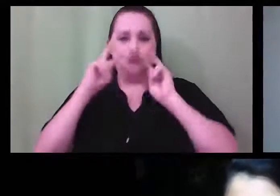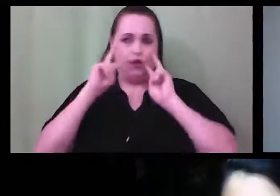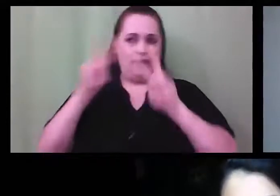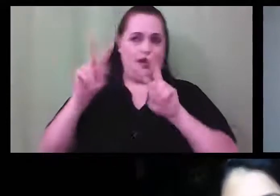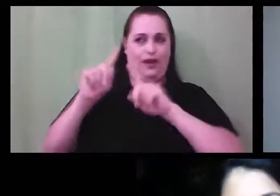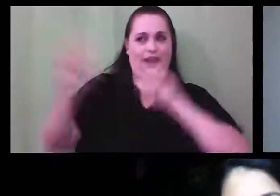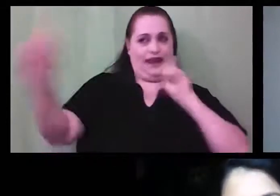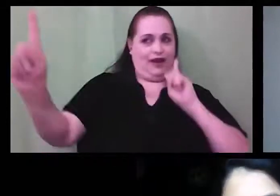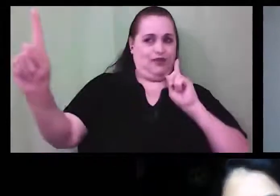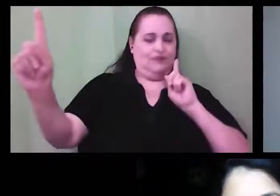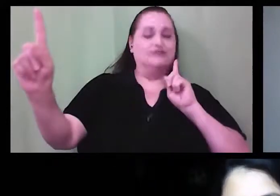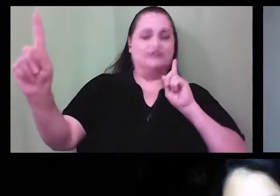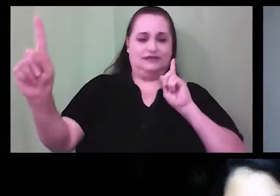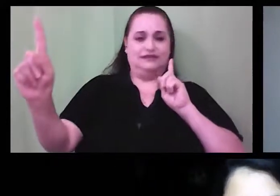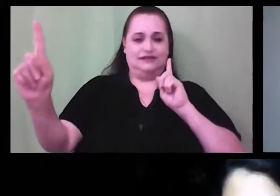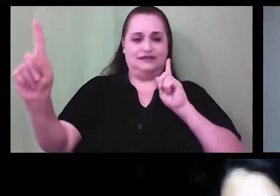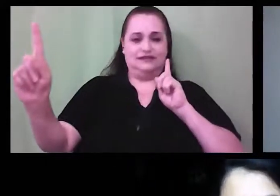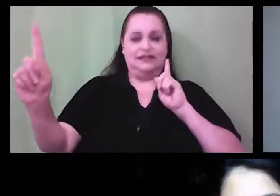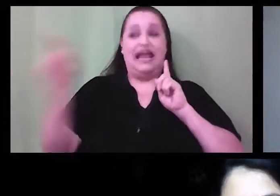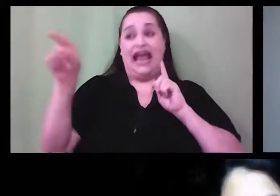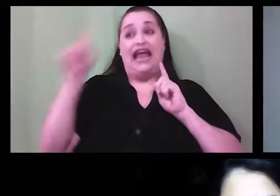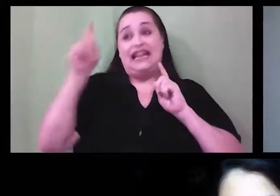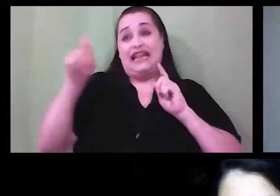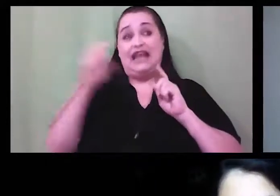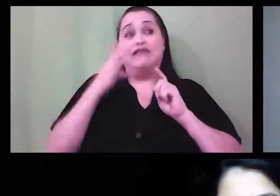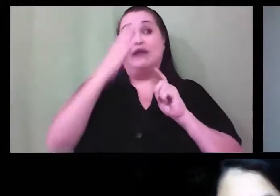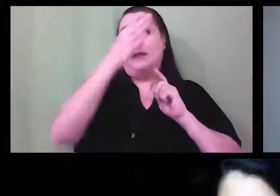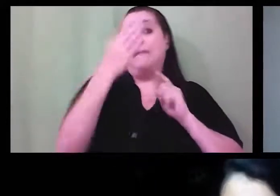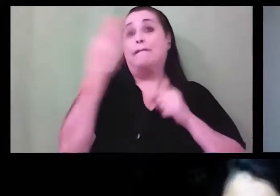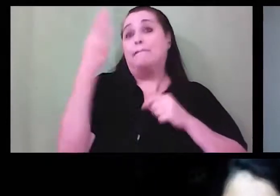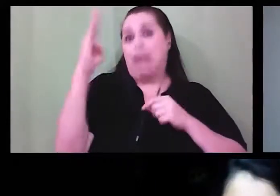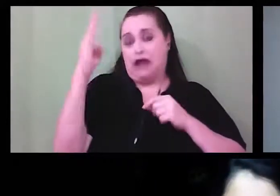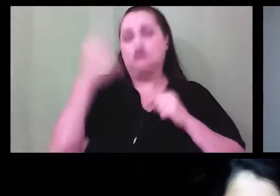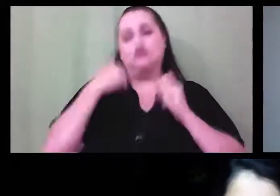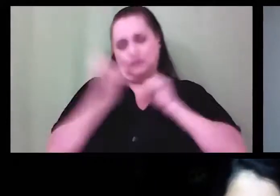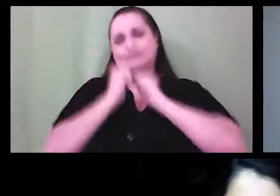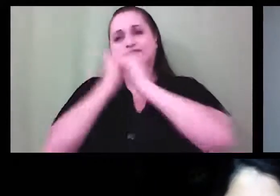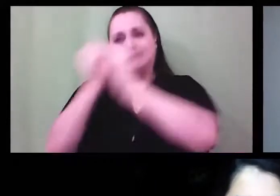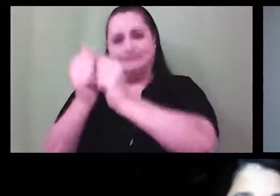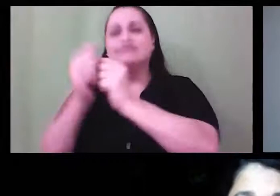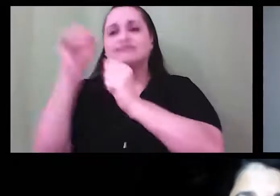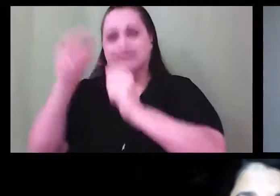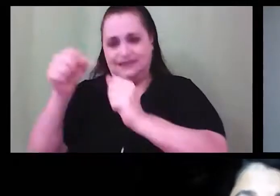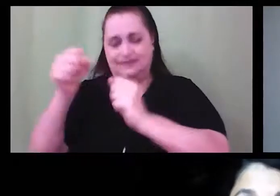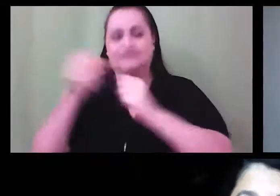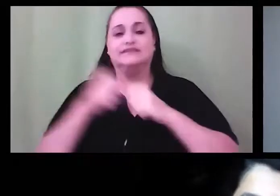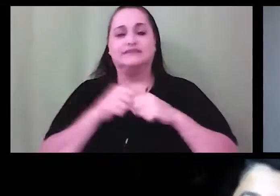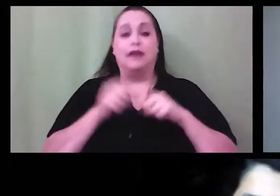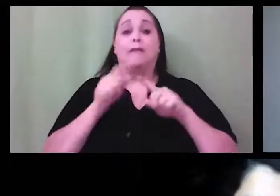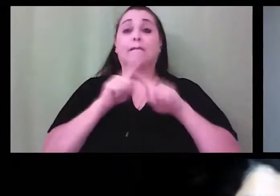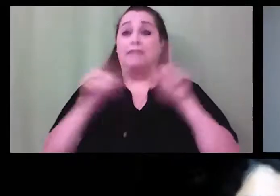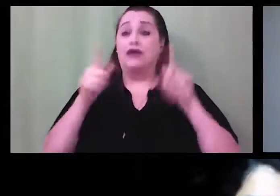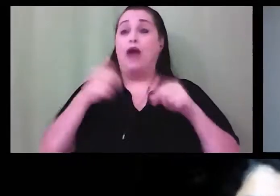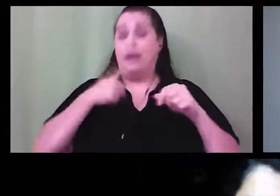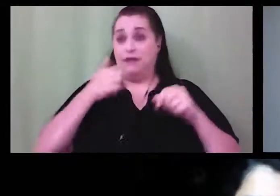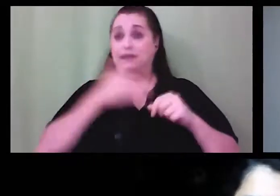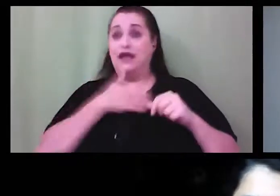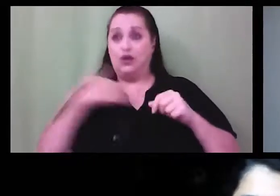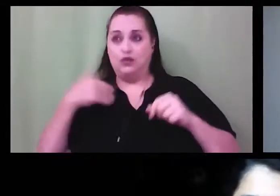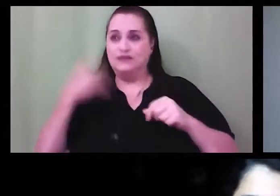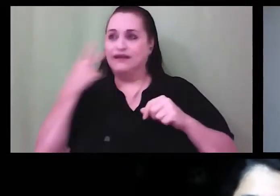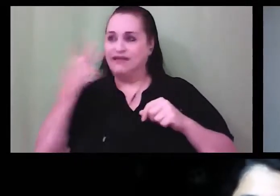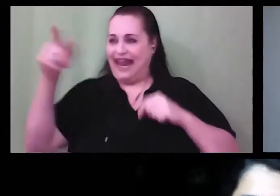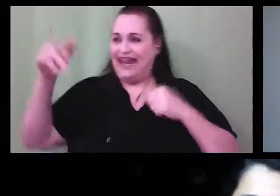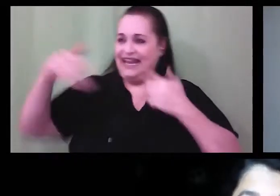lejos y pues cuando él tiene que ir al baño o cosas así, pues yo voy. Pero a mí me gusta ver la interacción